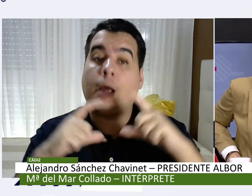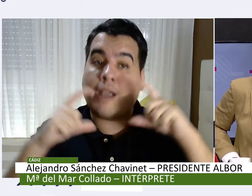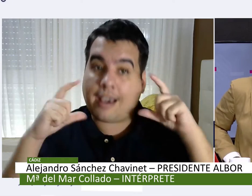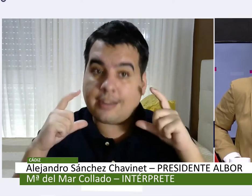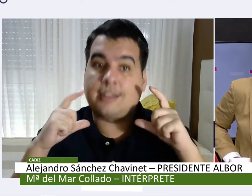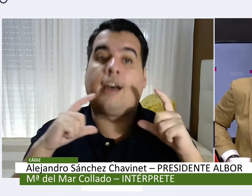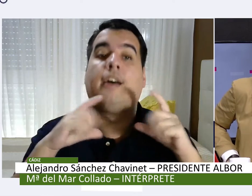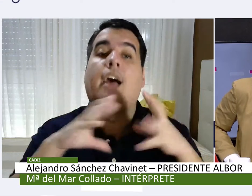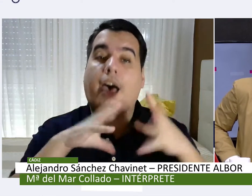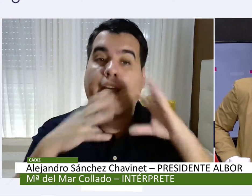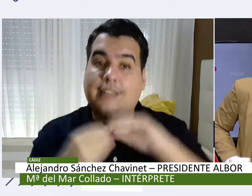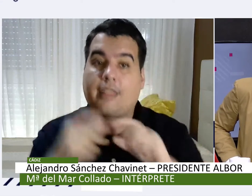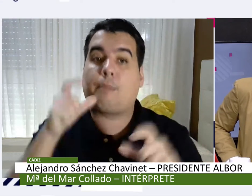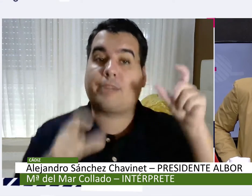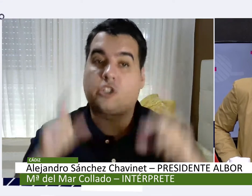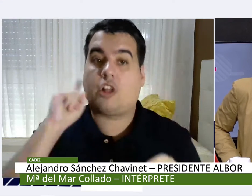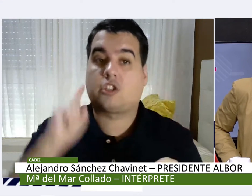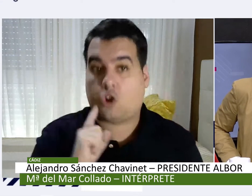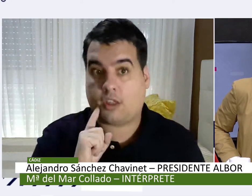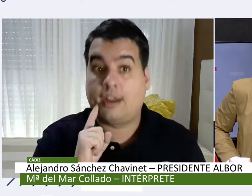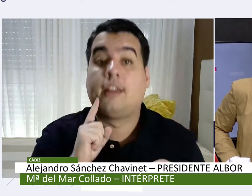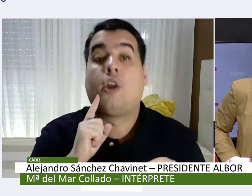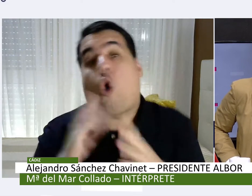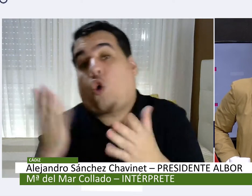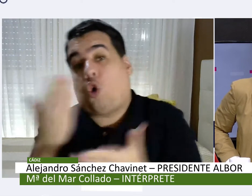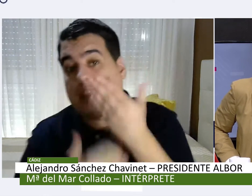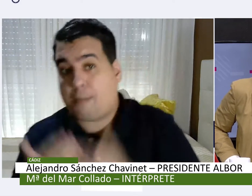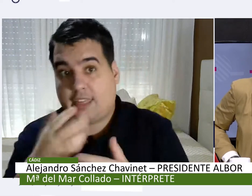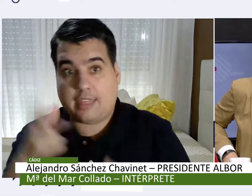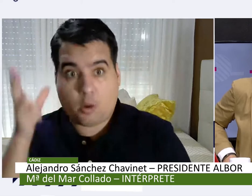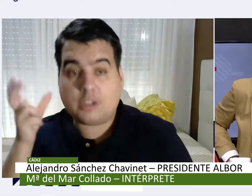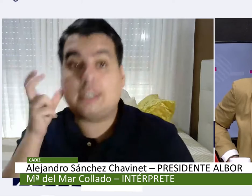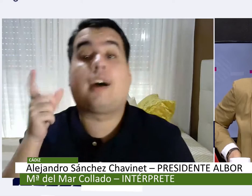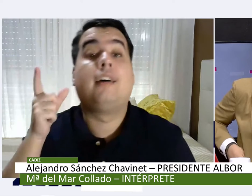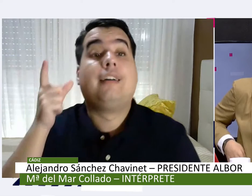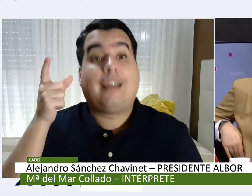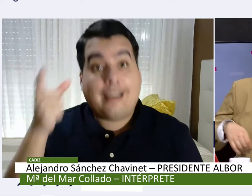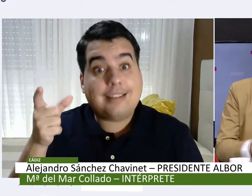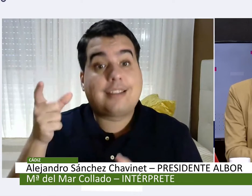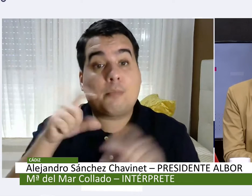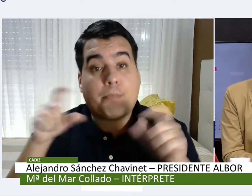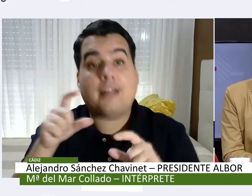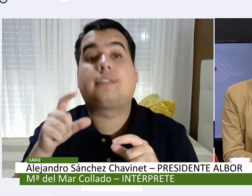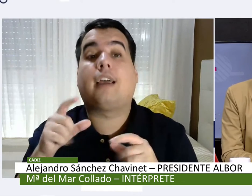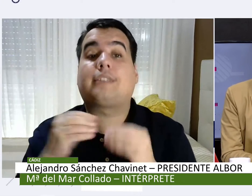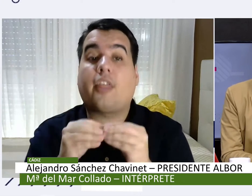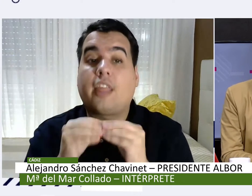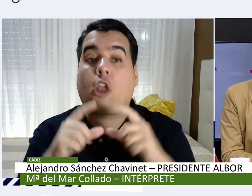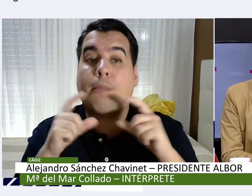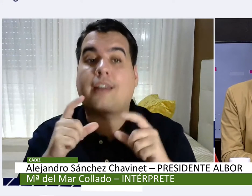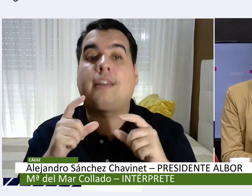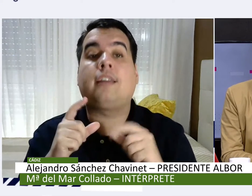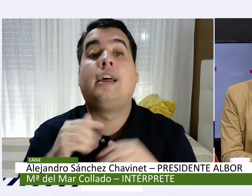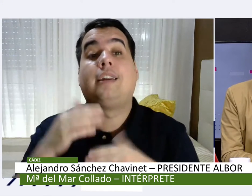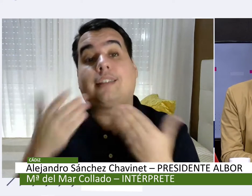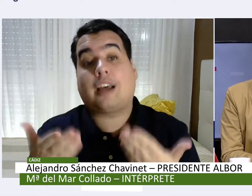haciendo una mascarilla adaptada para personas sordas o con discapacidad auditiva. Esa empresa está haciendo